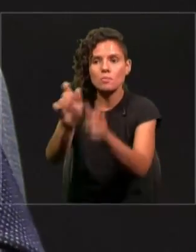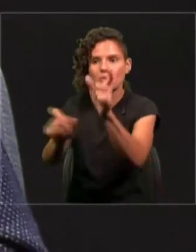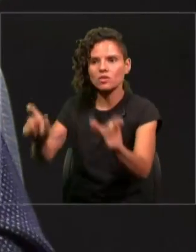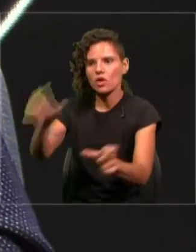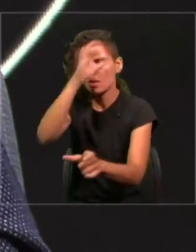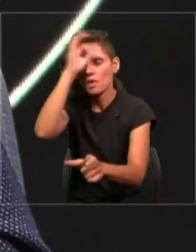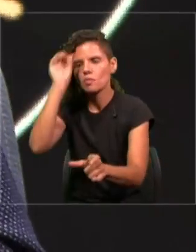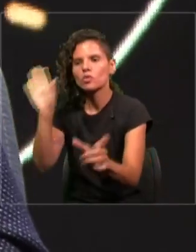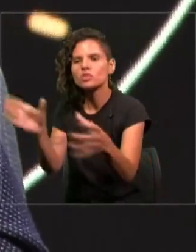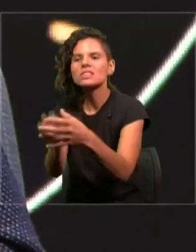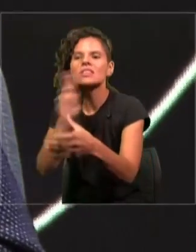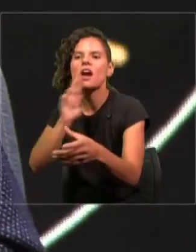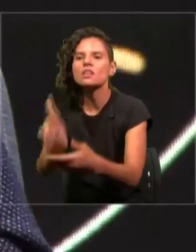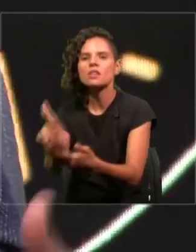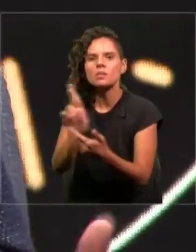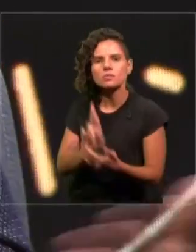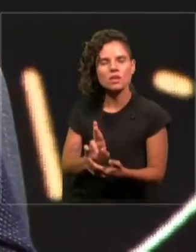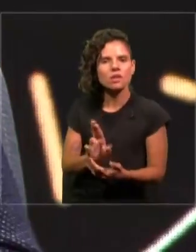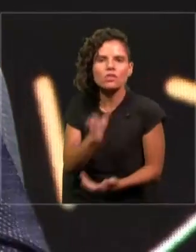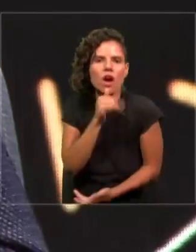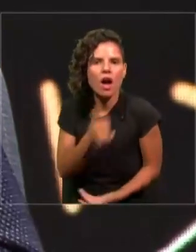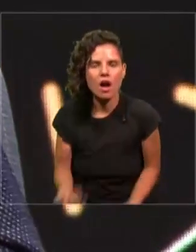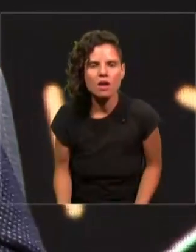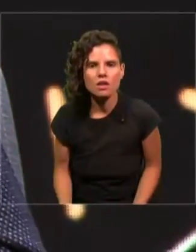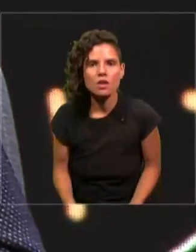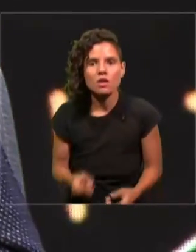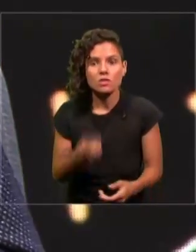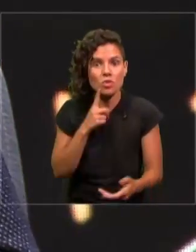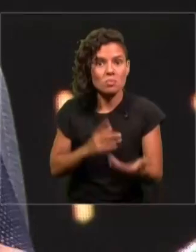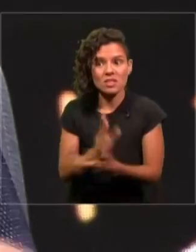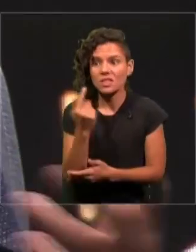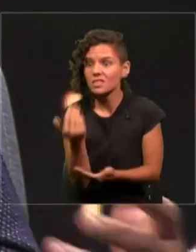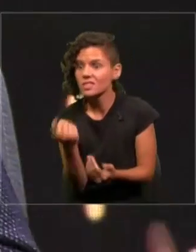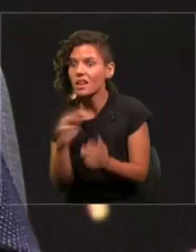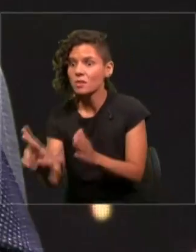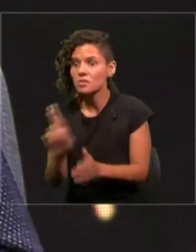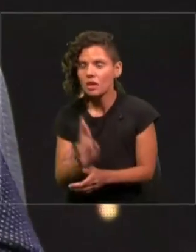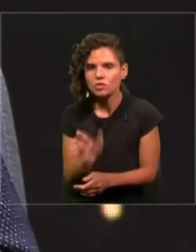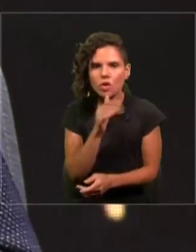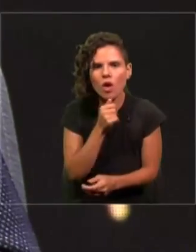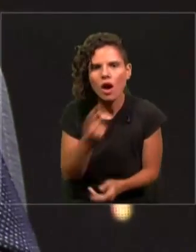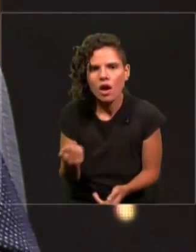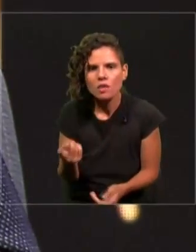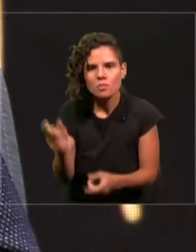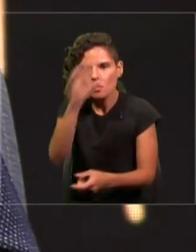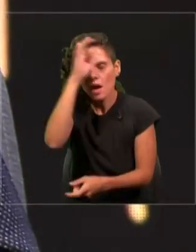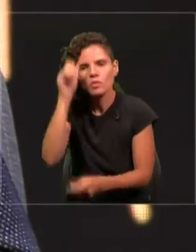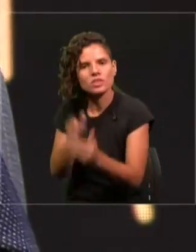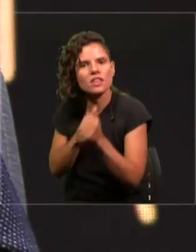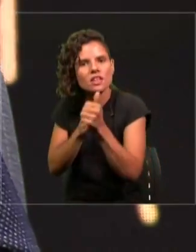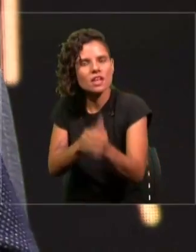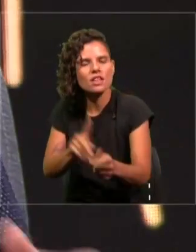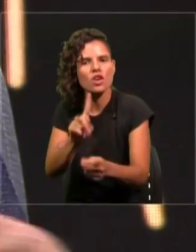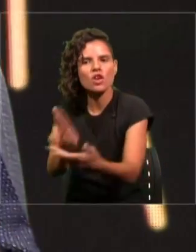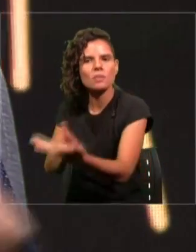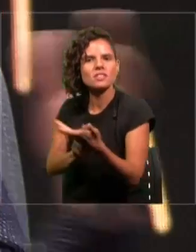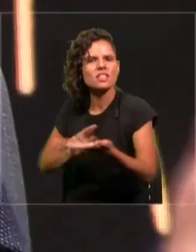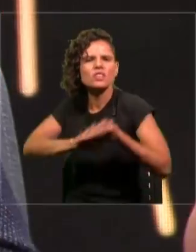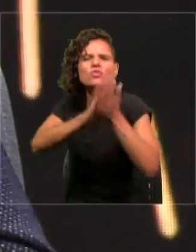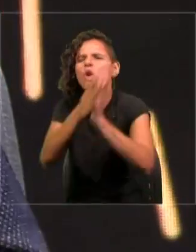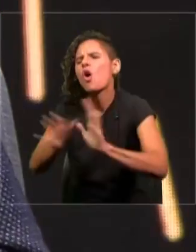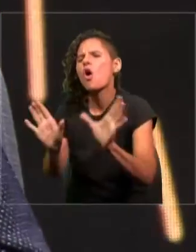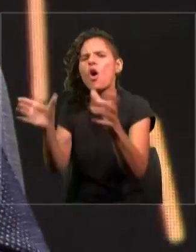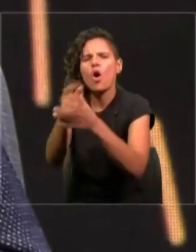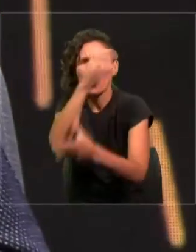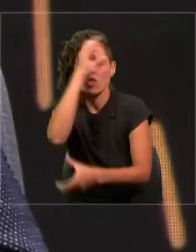mapuche. Y si partes de ese punto, posiblemente nunca vas a encontrar con quién hablar, porque jamás un dirigente mapuche va a representar a la